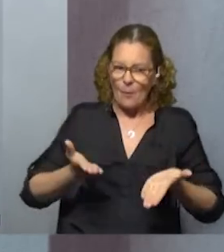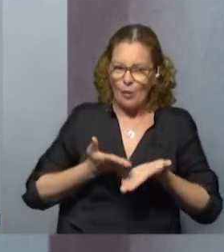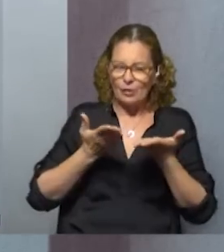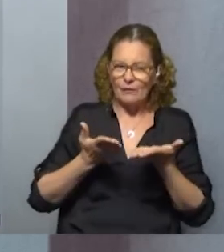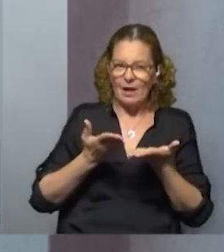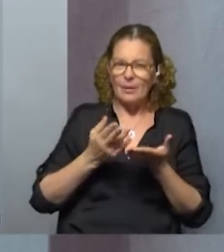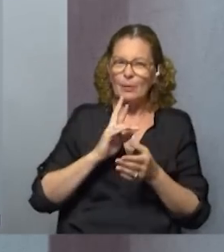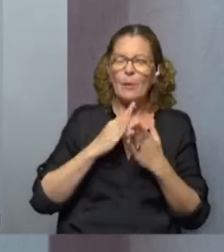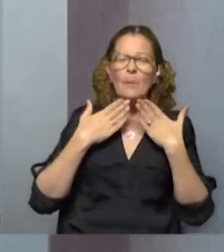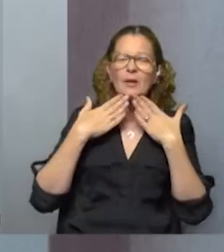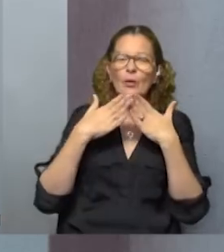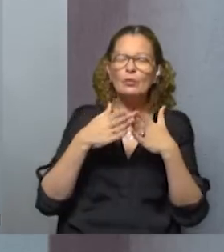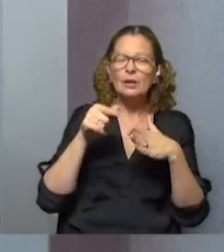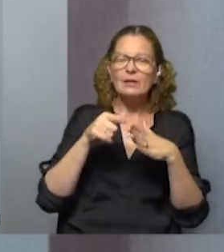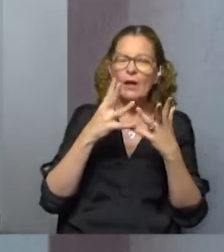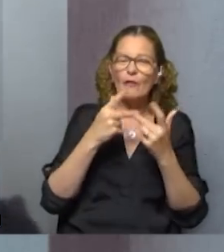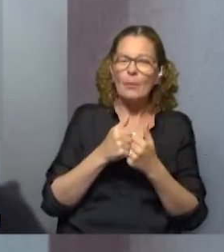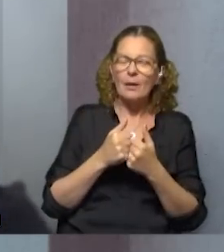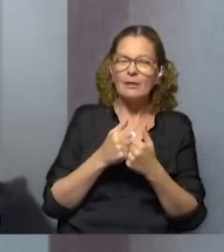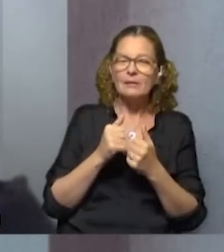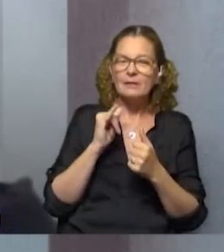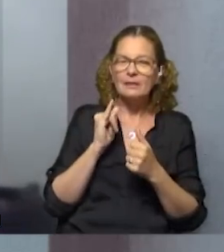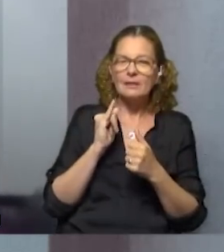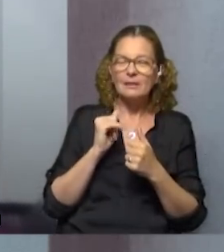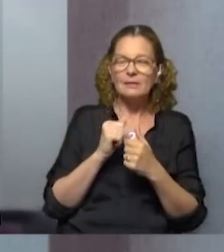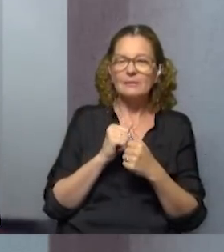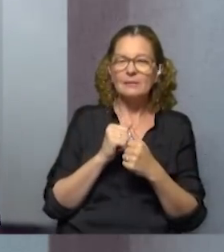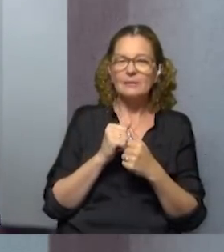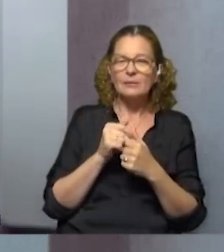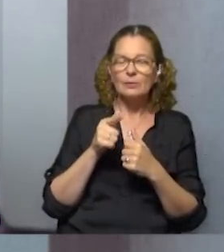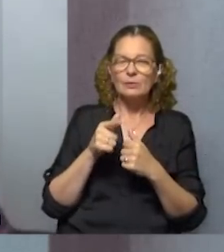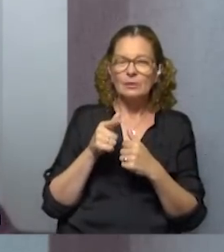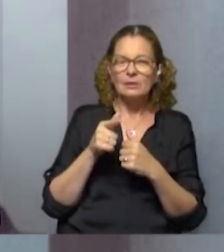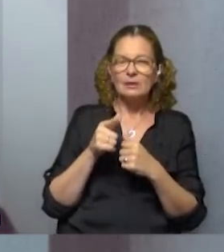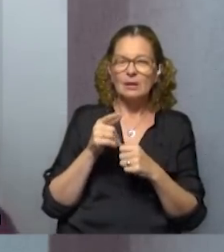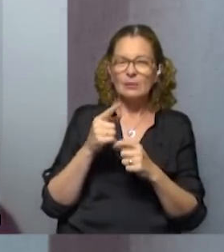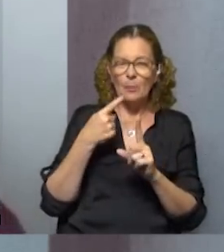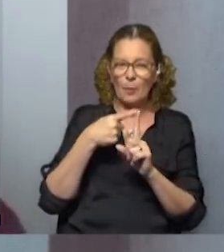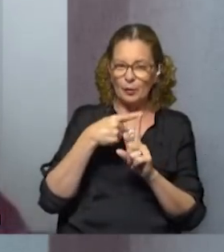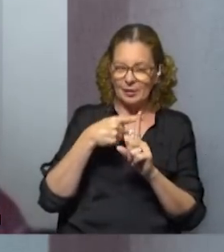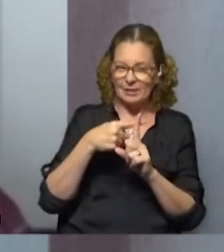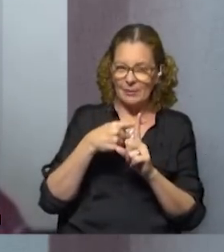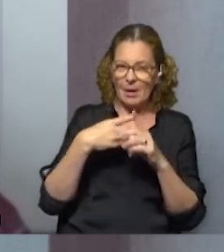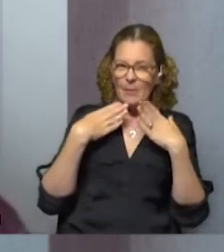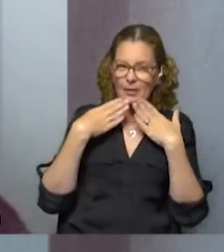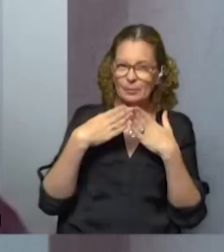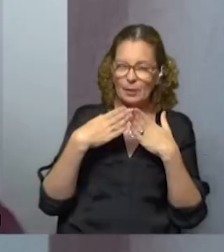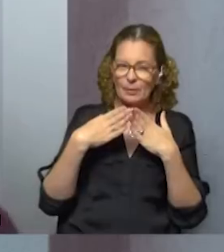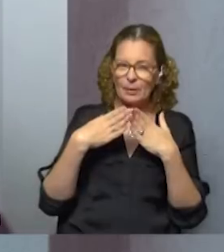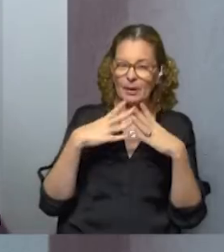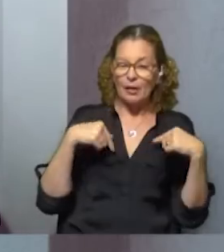por preguntas de este tipo cree que son positivas para la